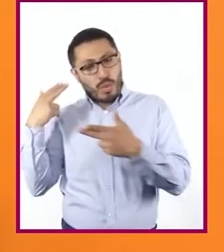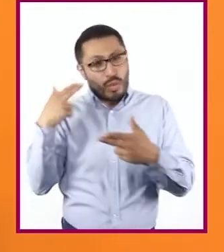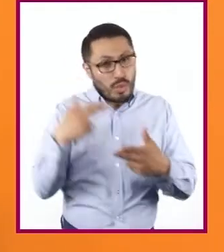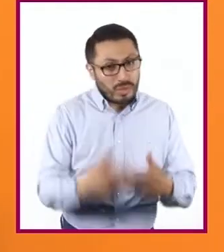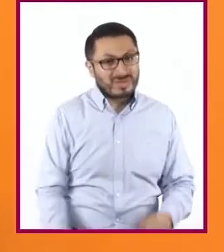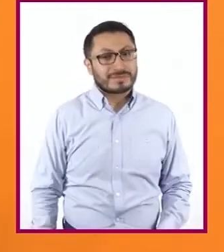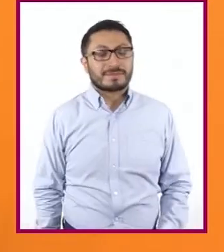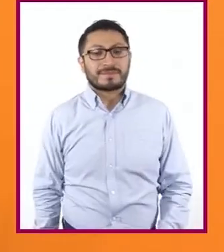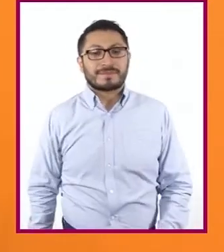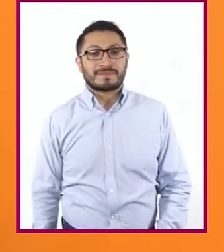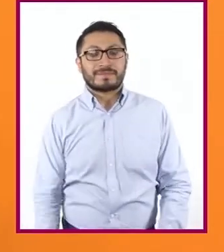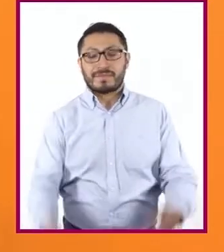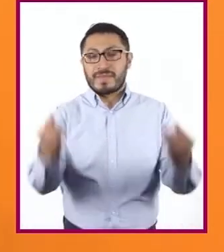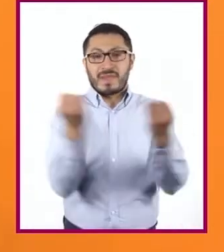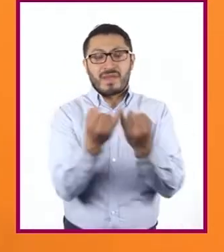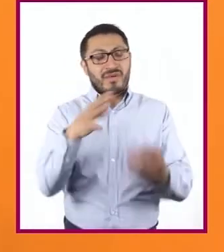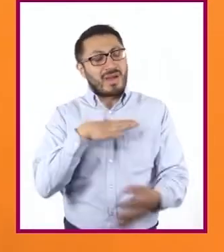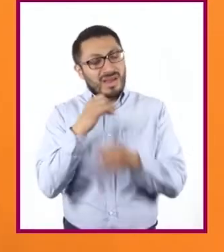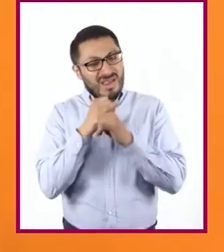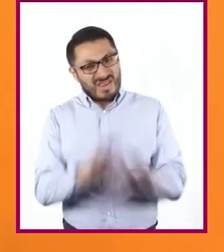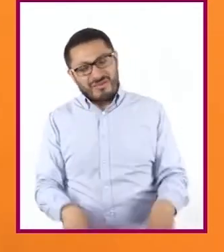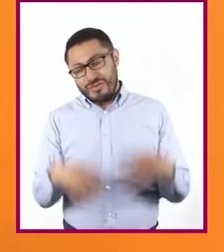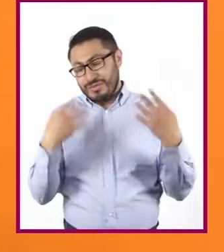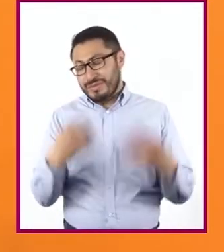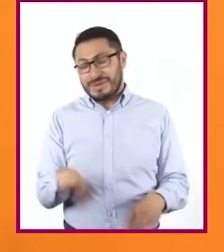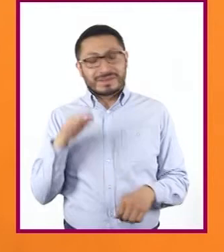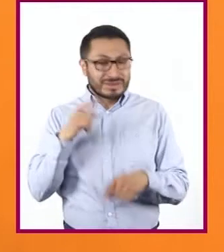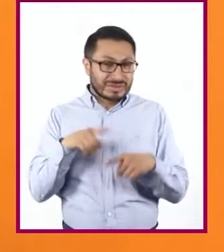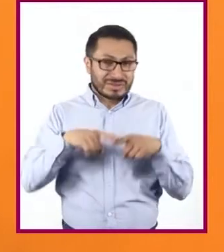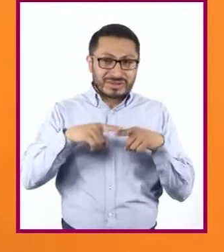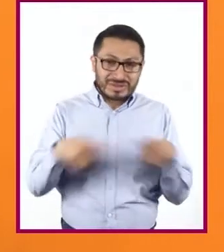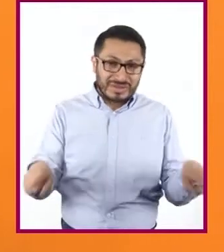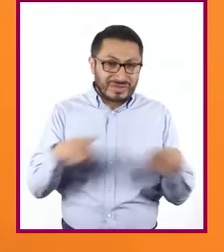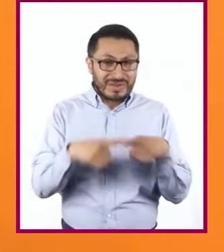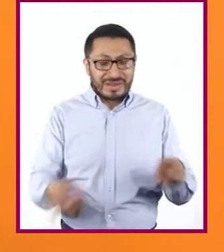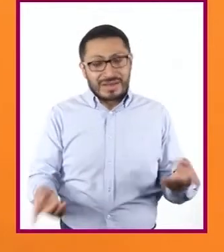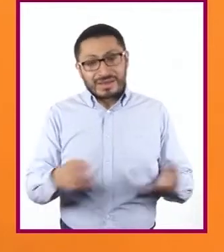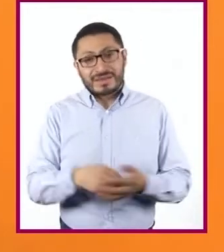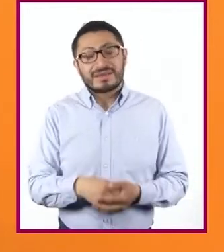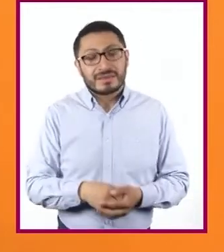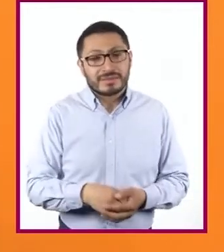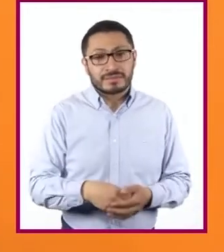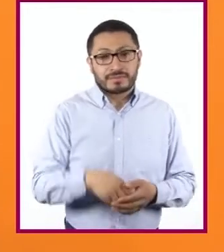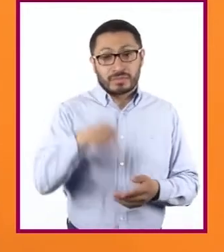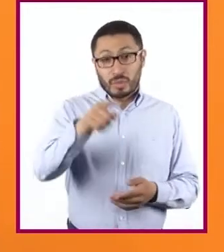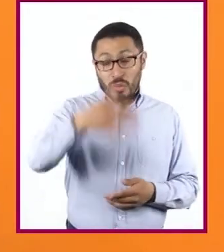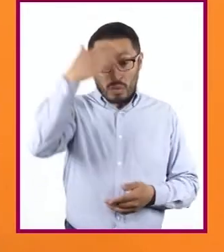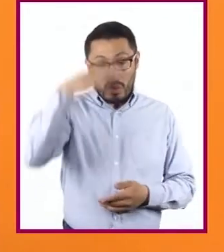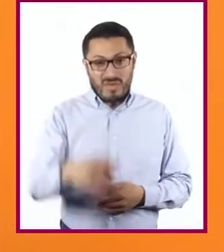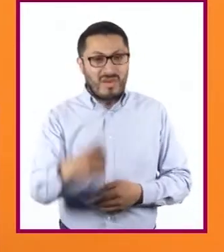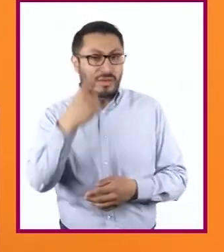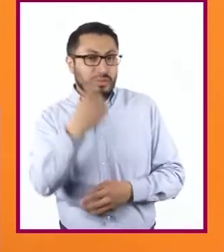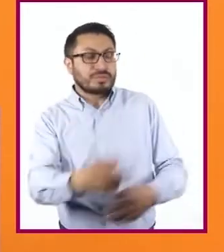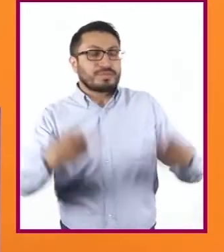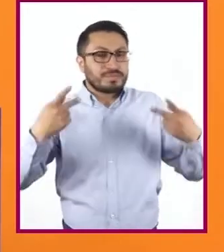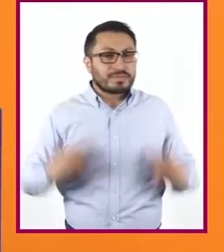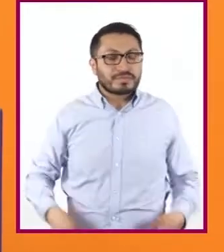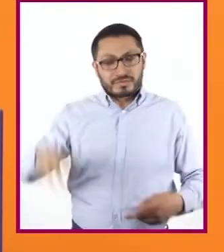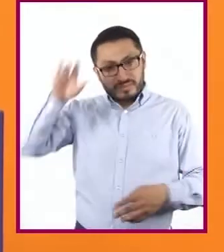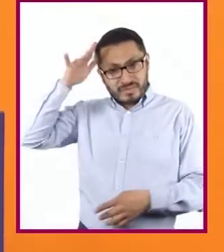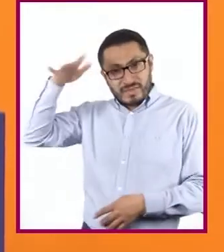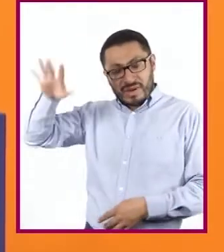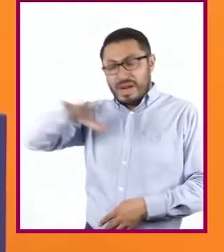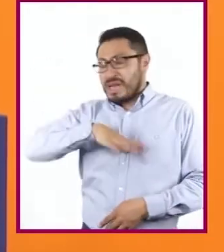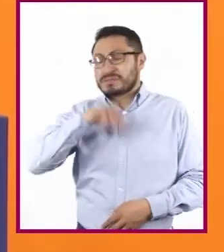la información que nos proporciona Anya Domenech en su artículo, ¿sabías que una persona adulta cuenta con la